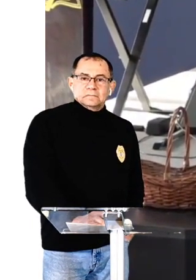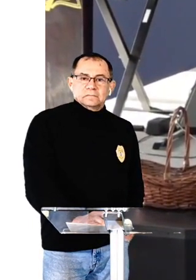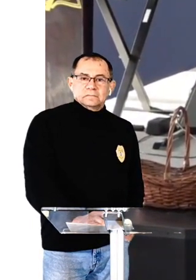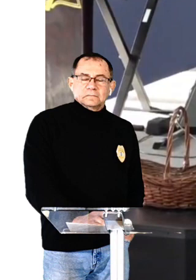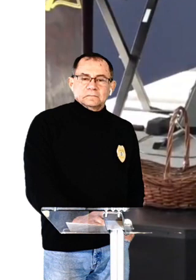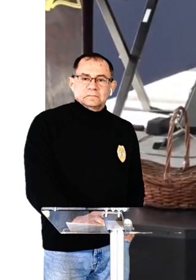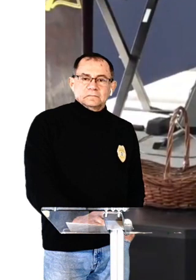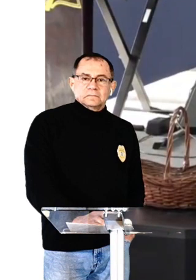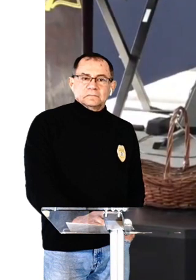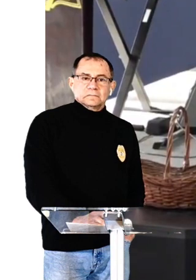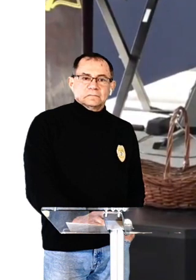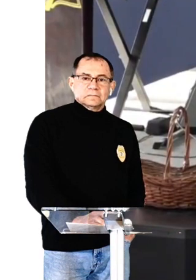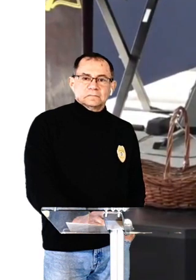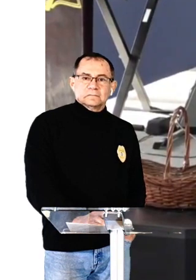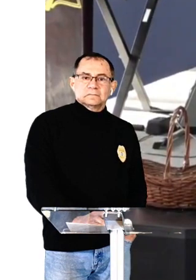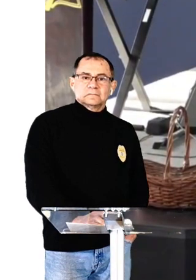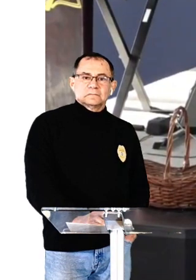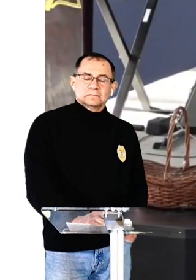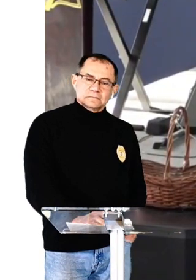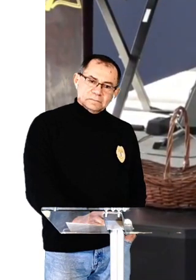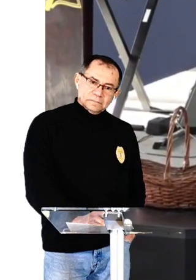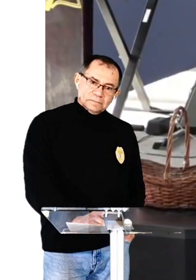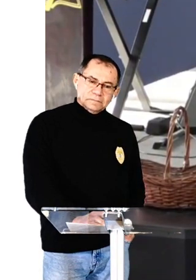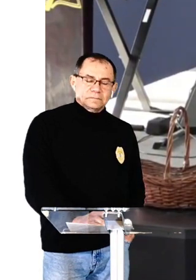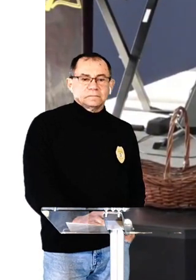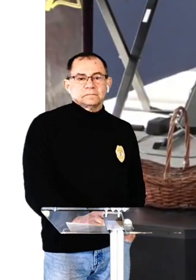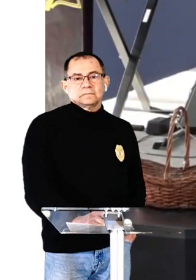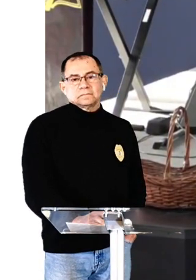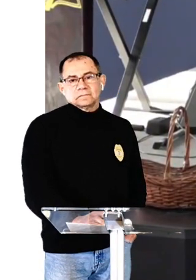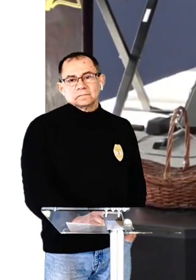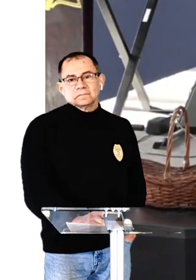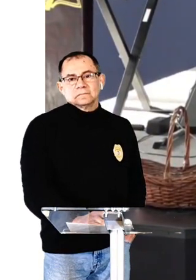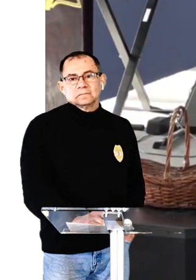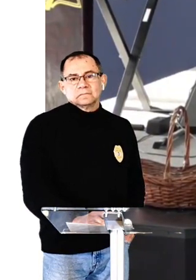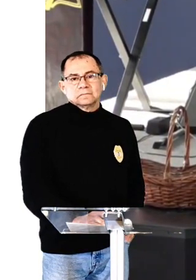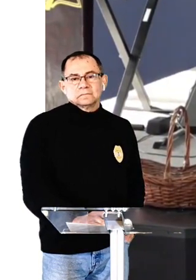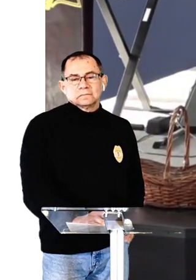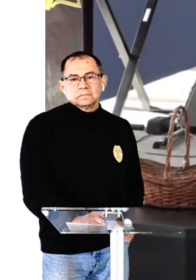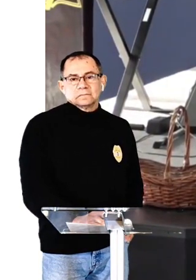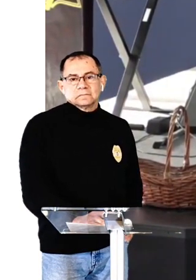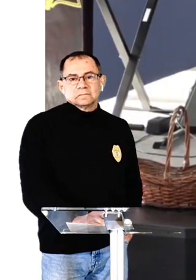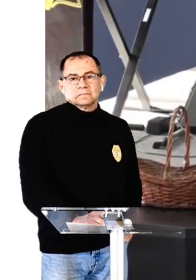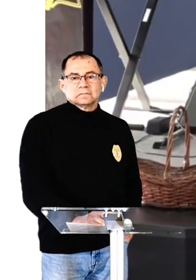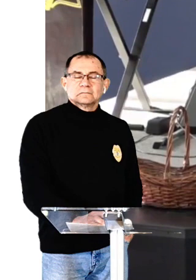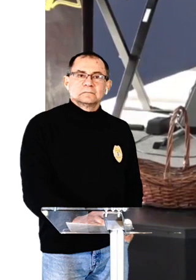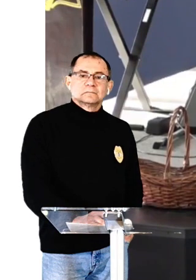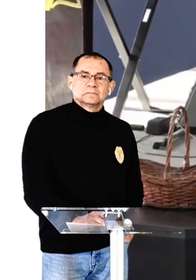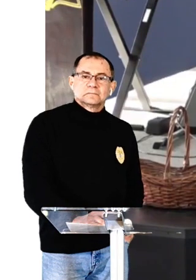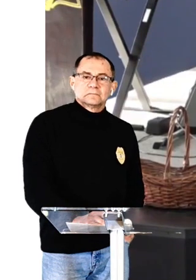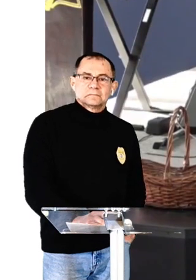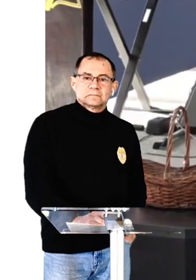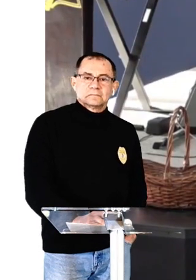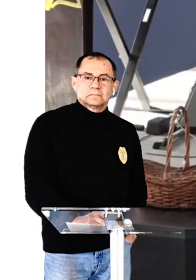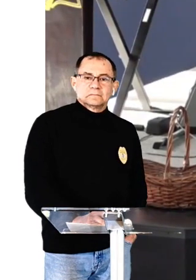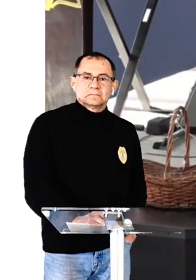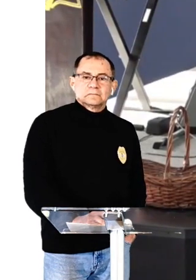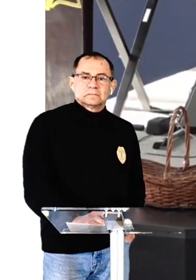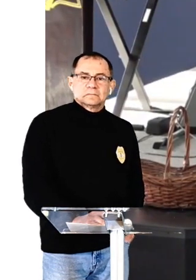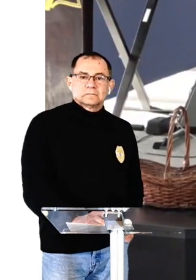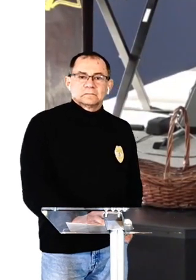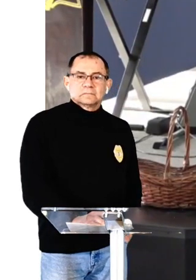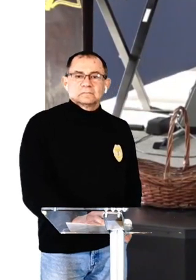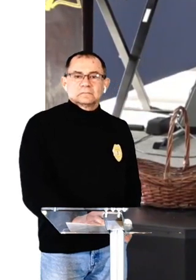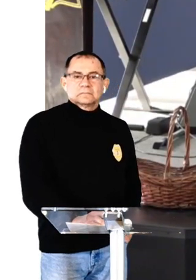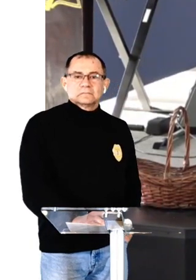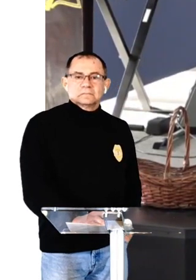Y con tratamiento de todos los días. Hasta 8 pastillas al día, ¿verdad? Que había que tomar en